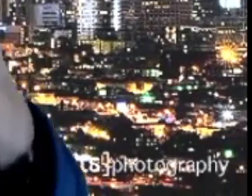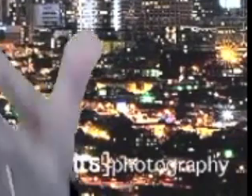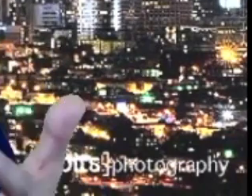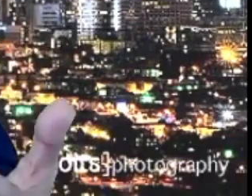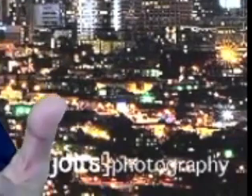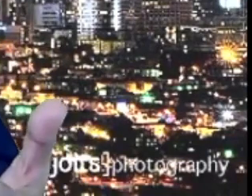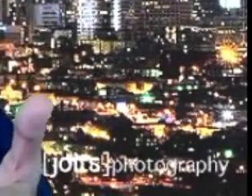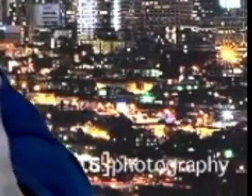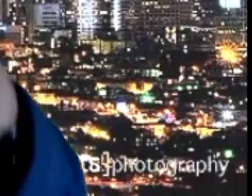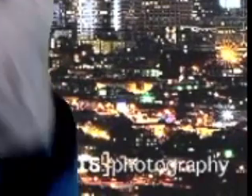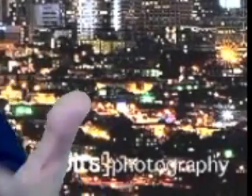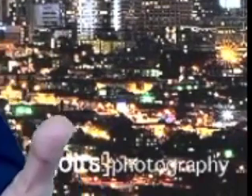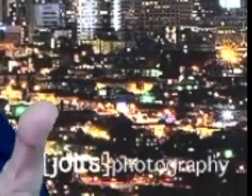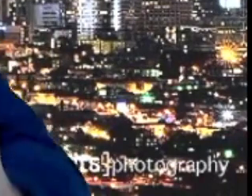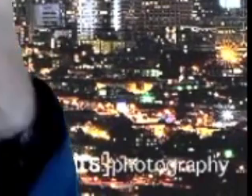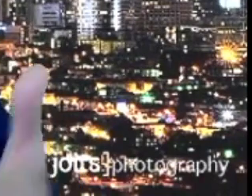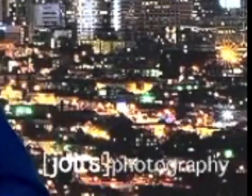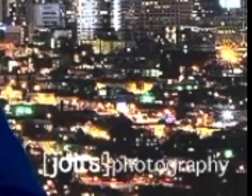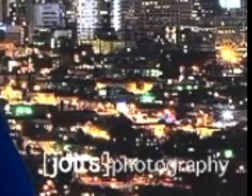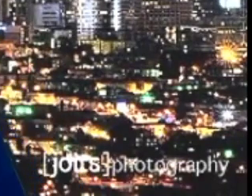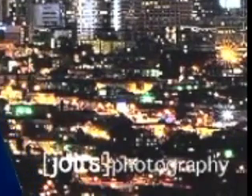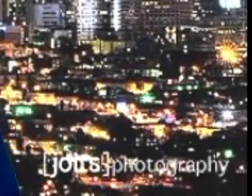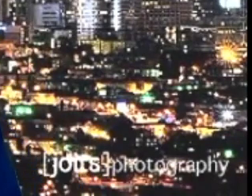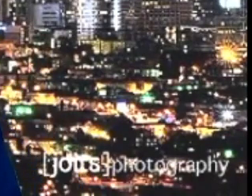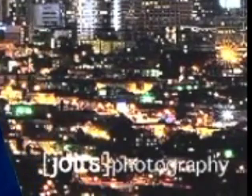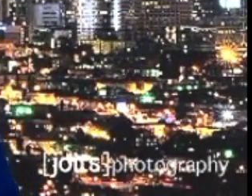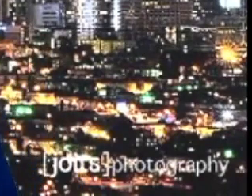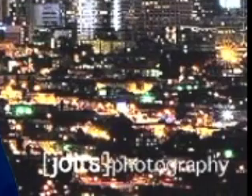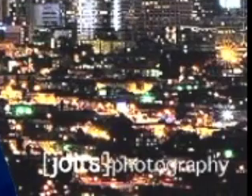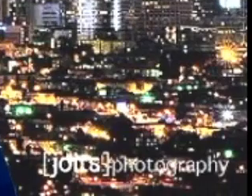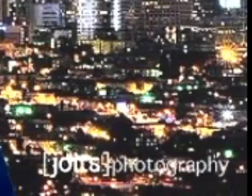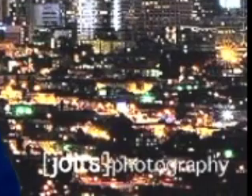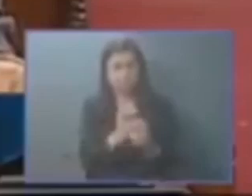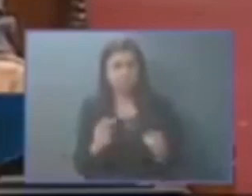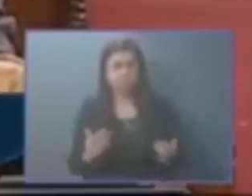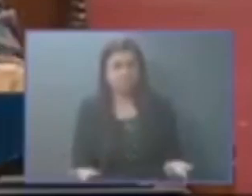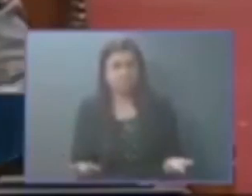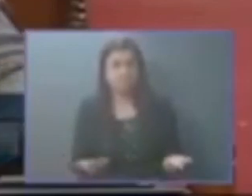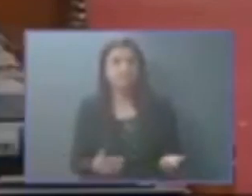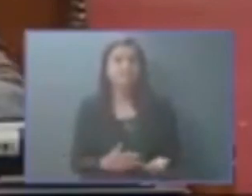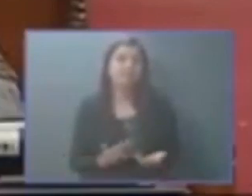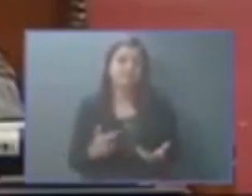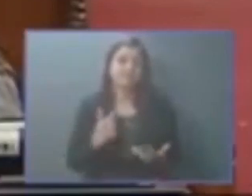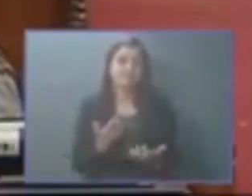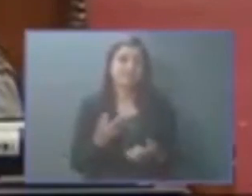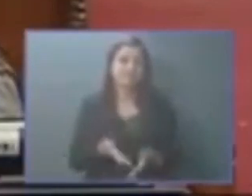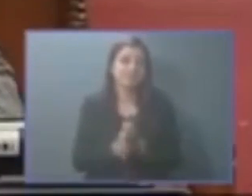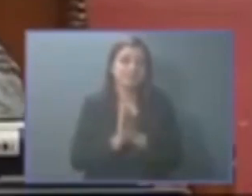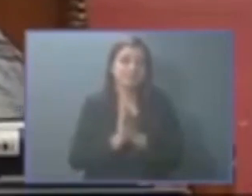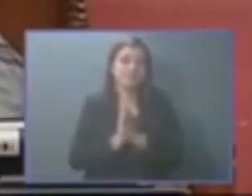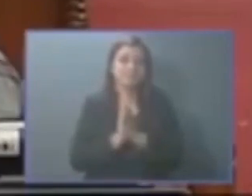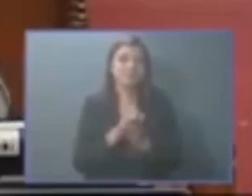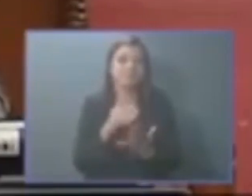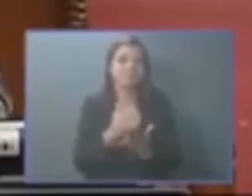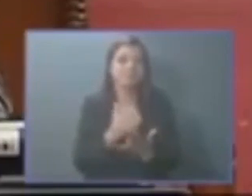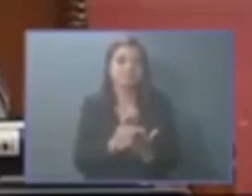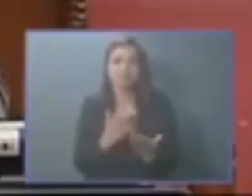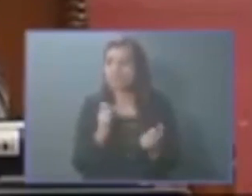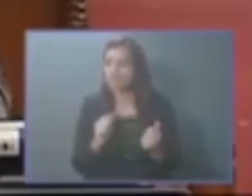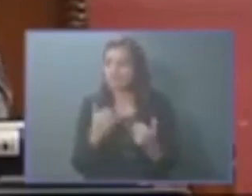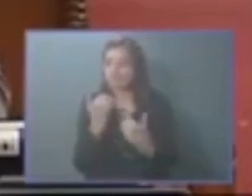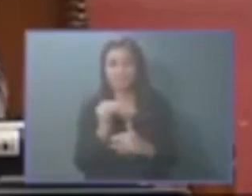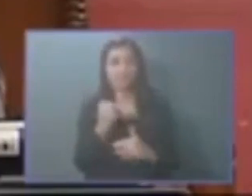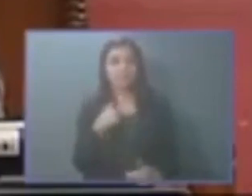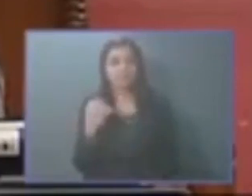más y nada menos que el amigo de las pandillas, Norman Quijano. Así que yo quiero pedirle por el orden que no me restrinja. Yo